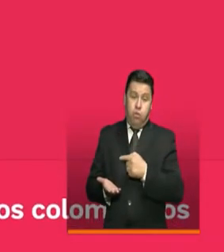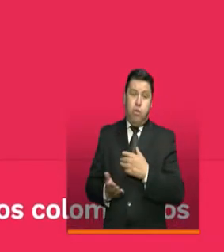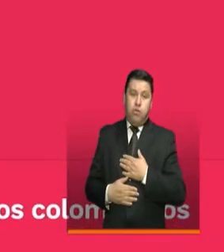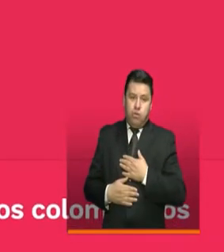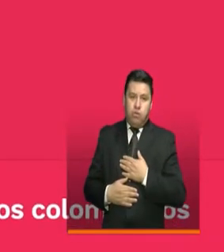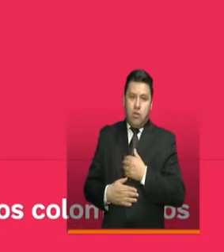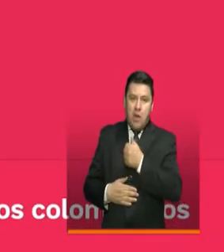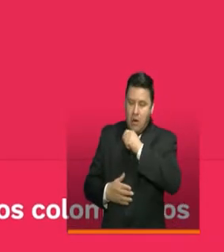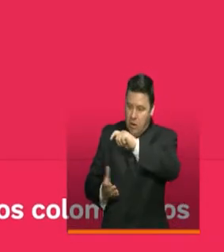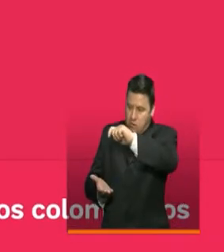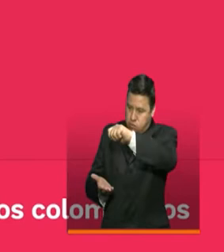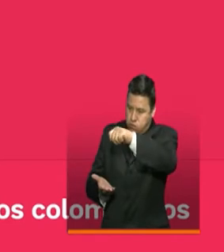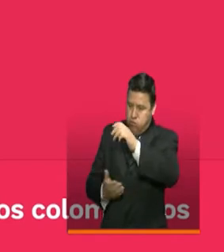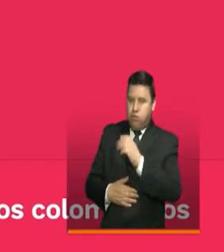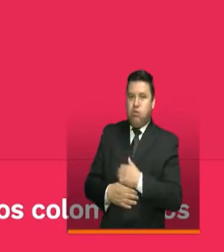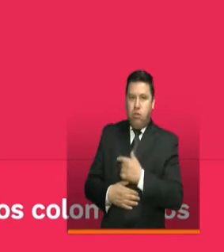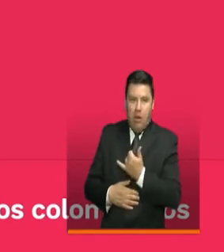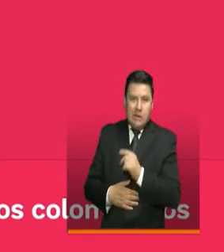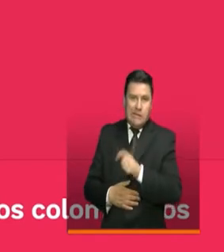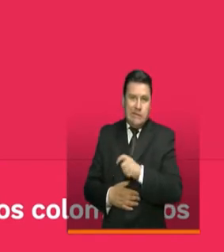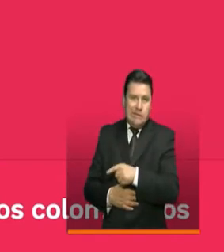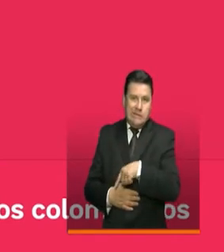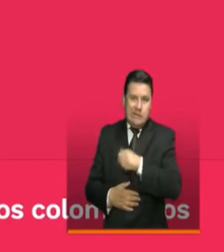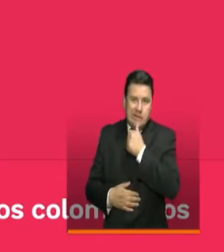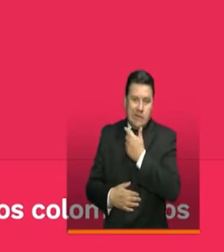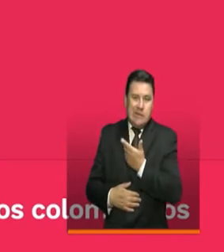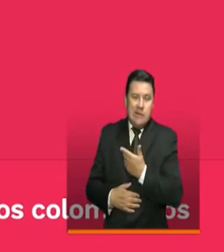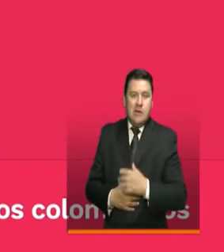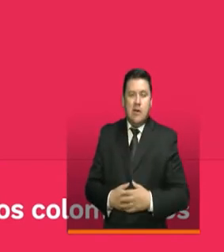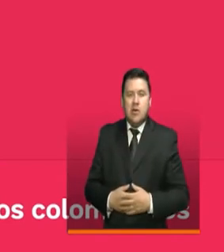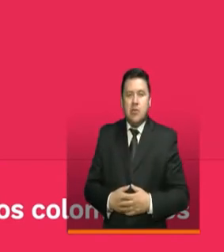Aguas y Aguas, quienes están en este momento